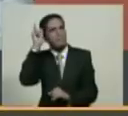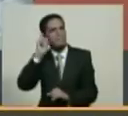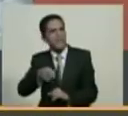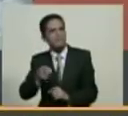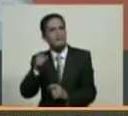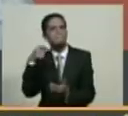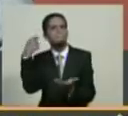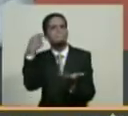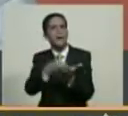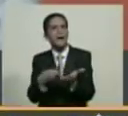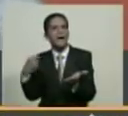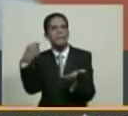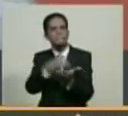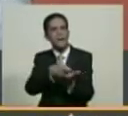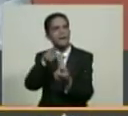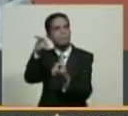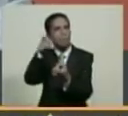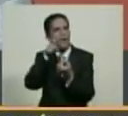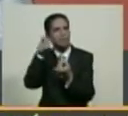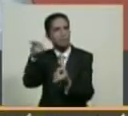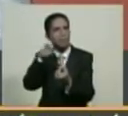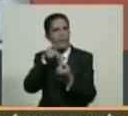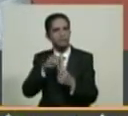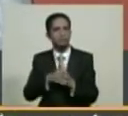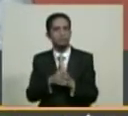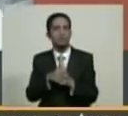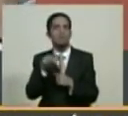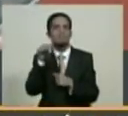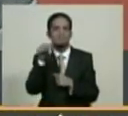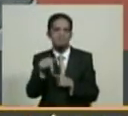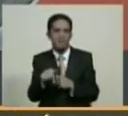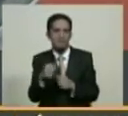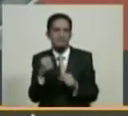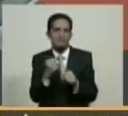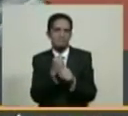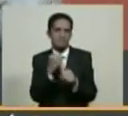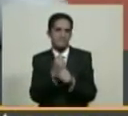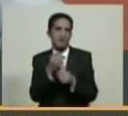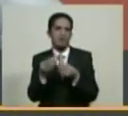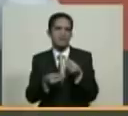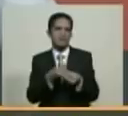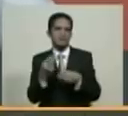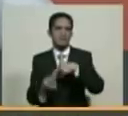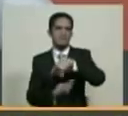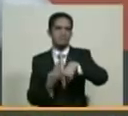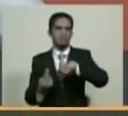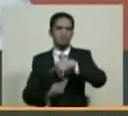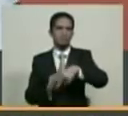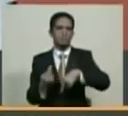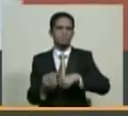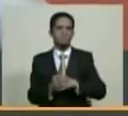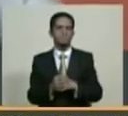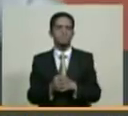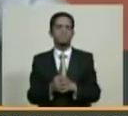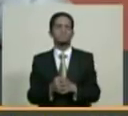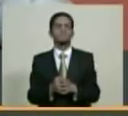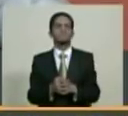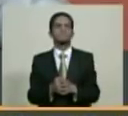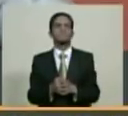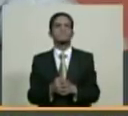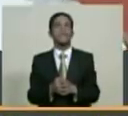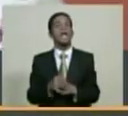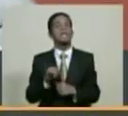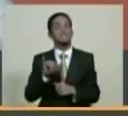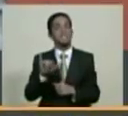las nuevas políticas, de las nuevas medidas económicas que está tomando la revolución. Y por supuesto, darle un duro